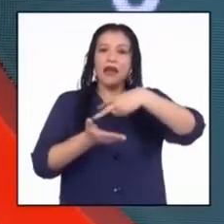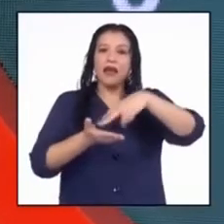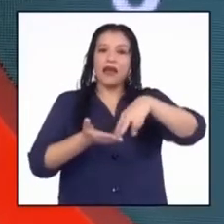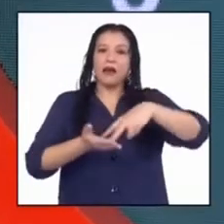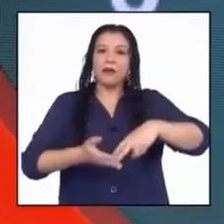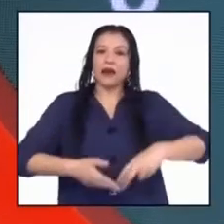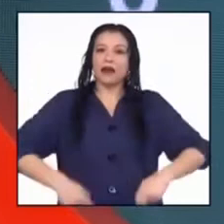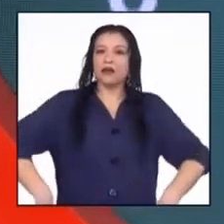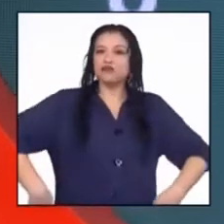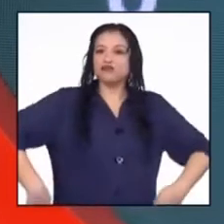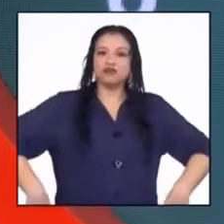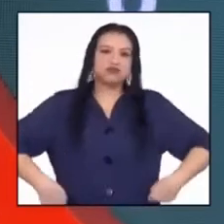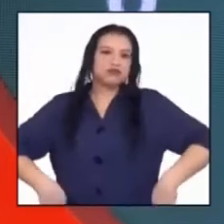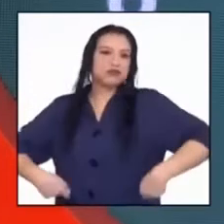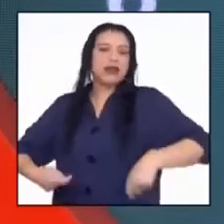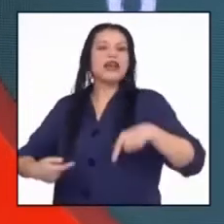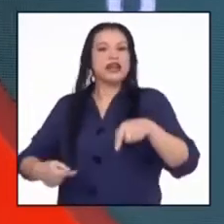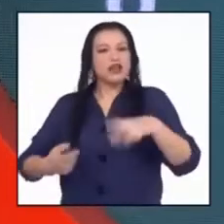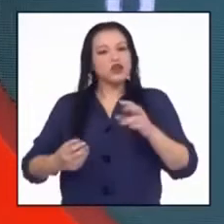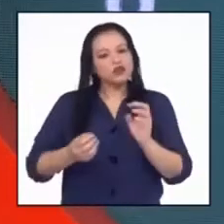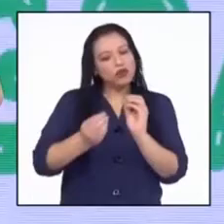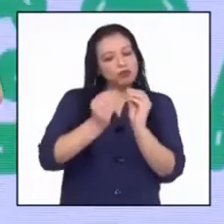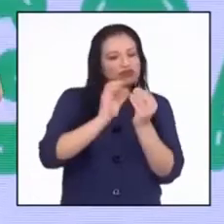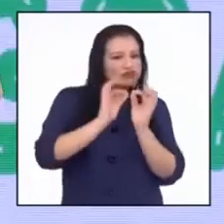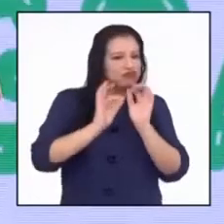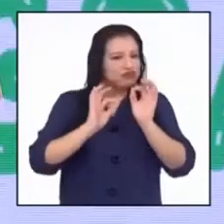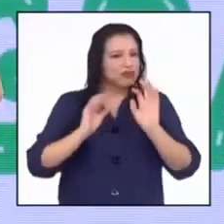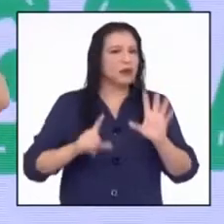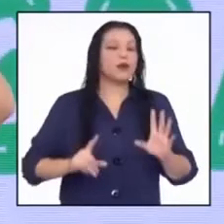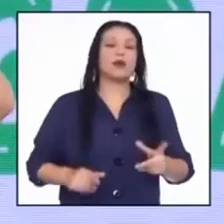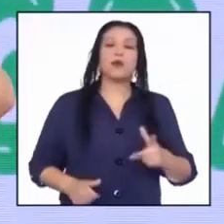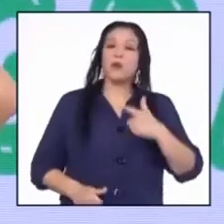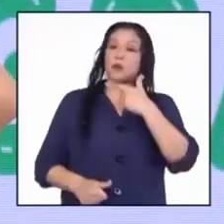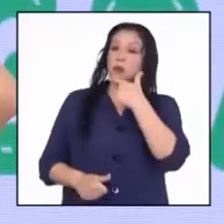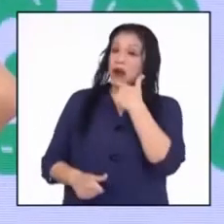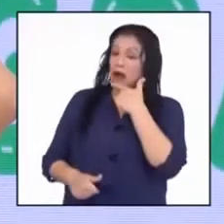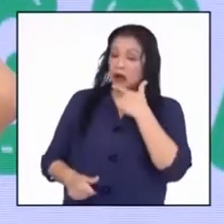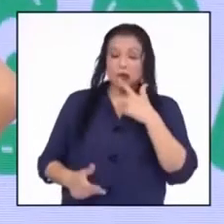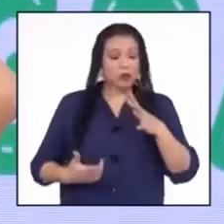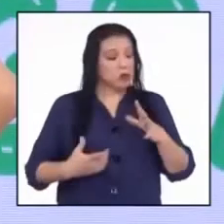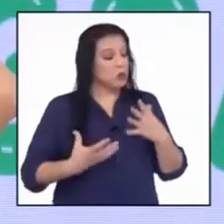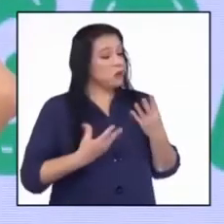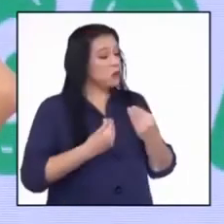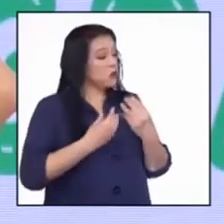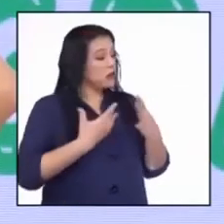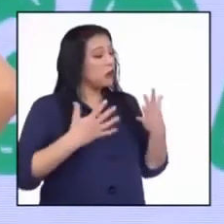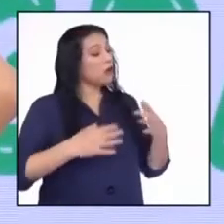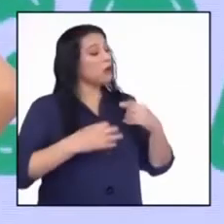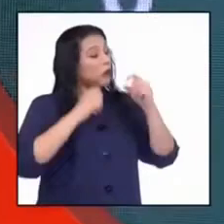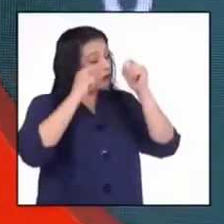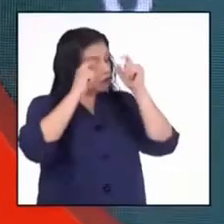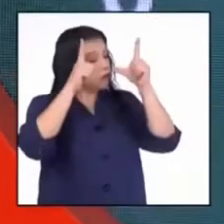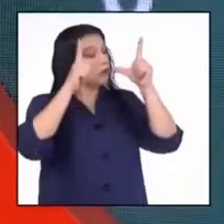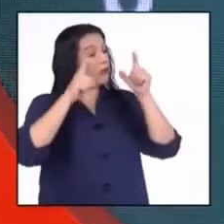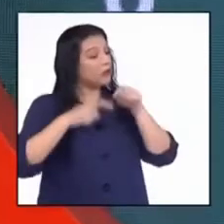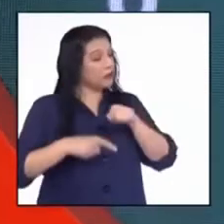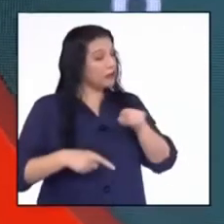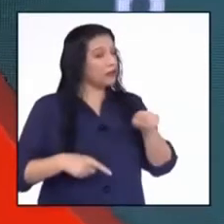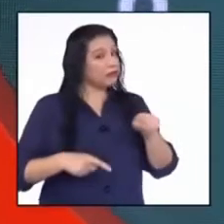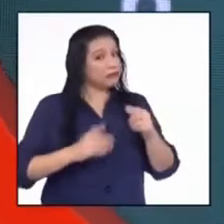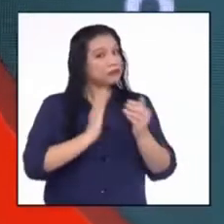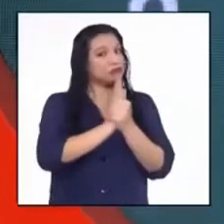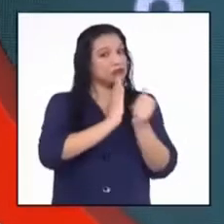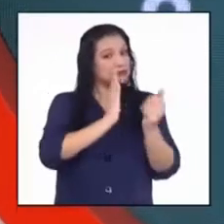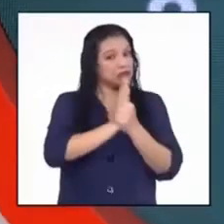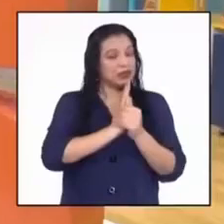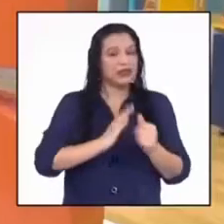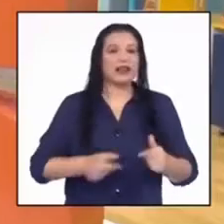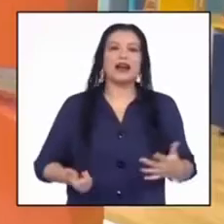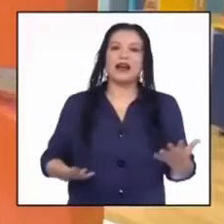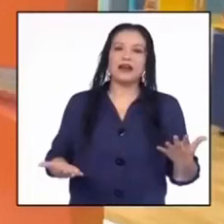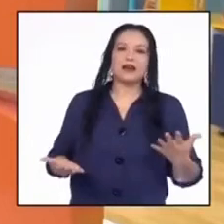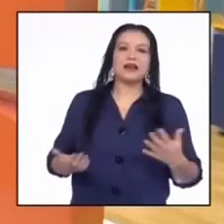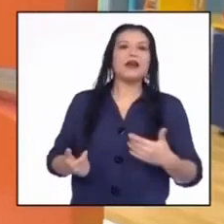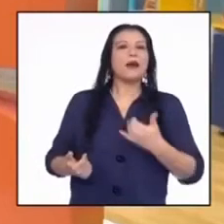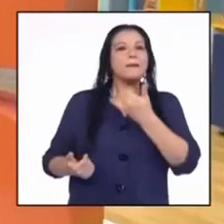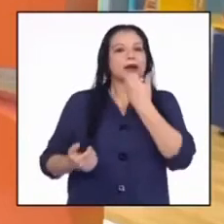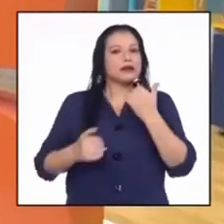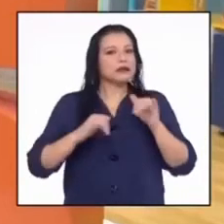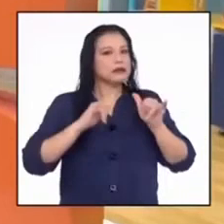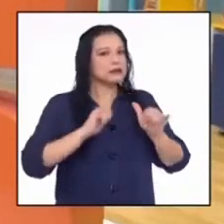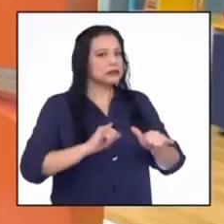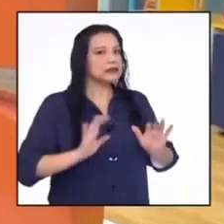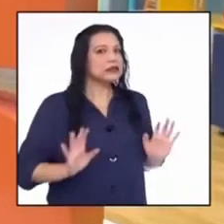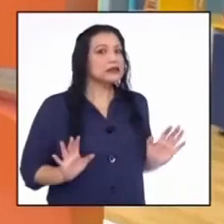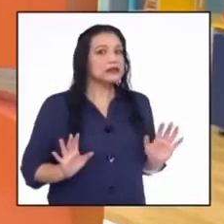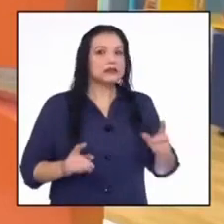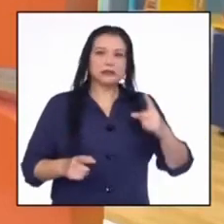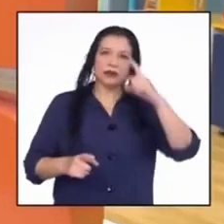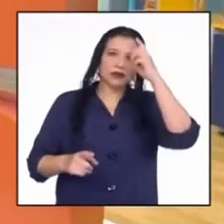está haciendo algunos ajustes que le faltan aquí. Eres una cajita de sorpresas, ¿ah? Pero creo que mejor lo voy dejando porque